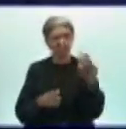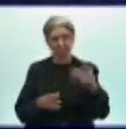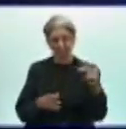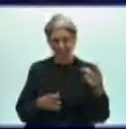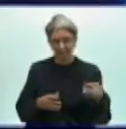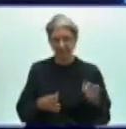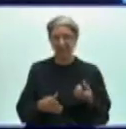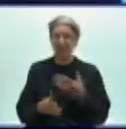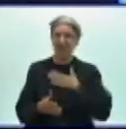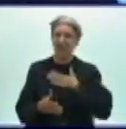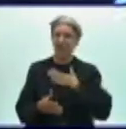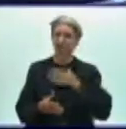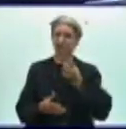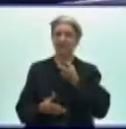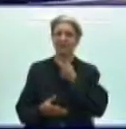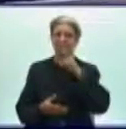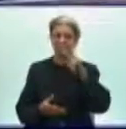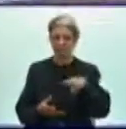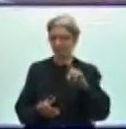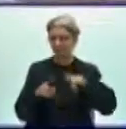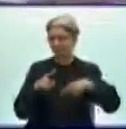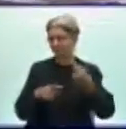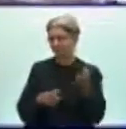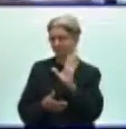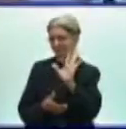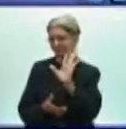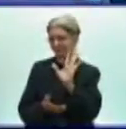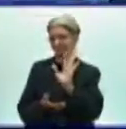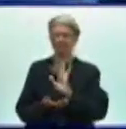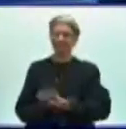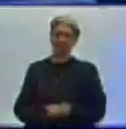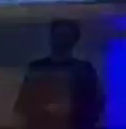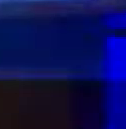autoevaluación. Muchas gracias, nos vemos en un próximo encuentro.